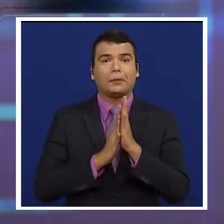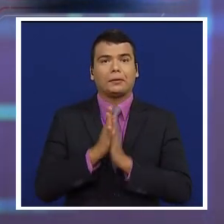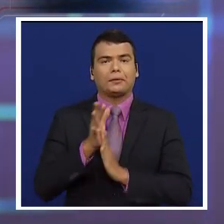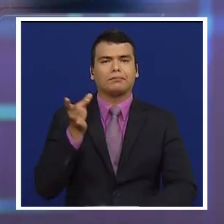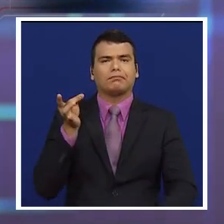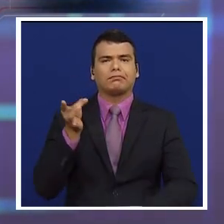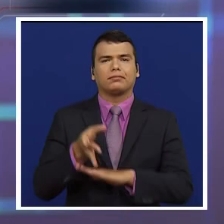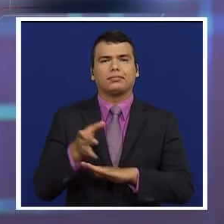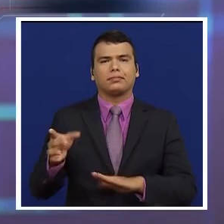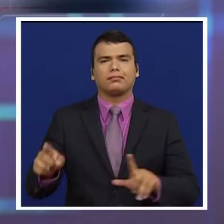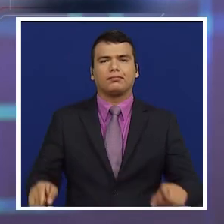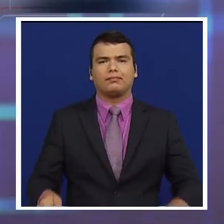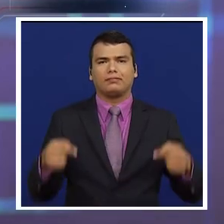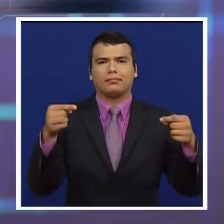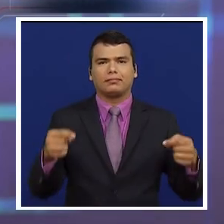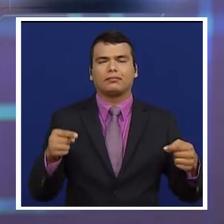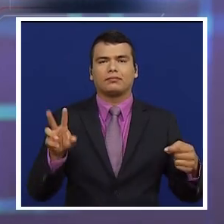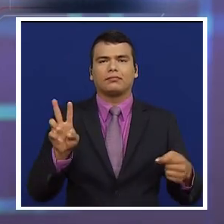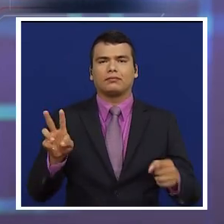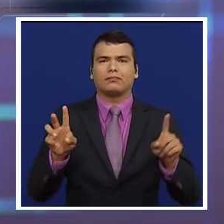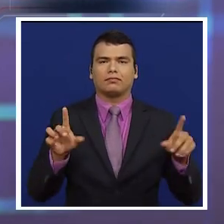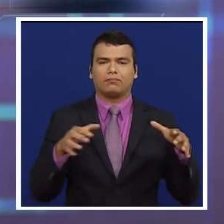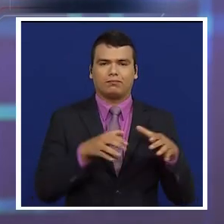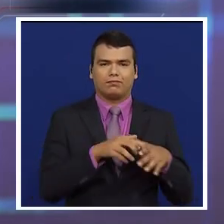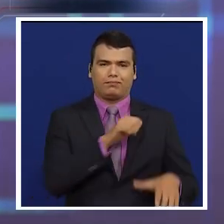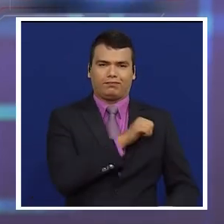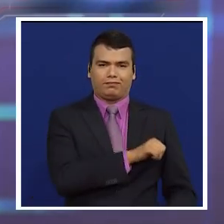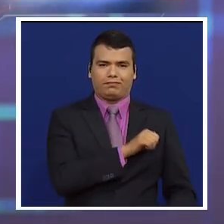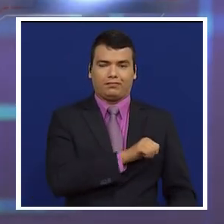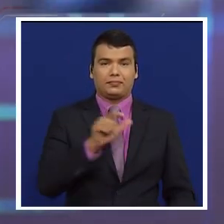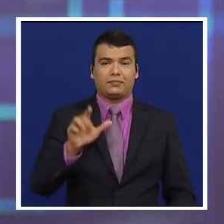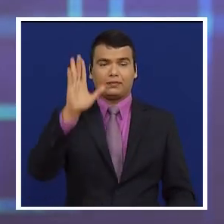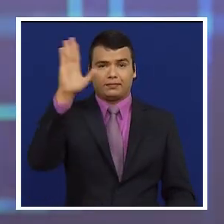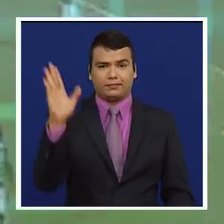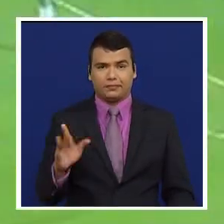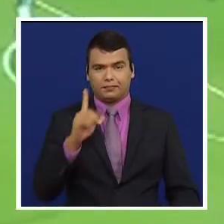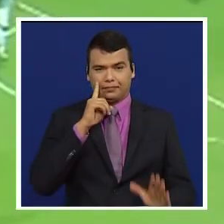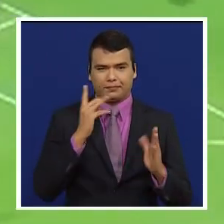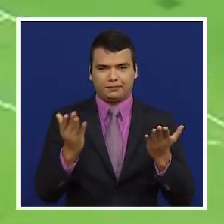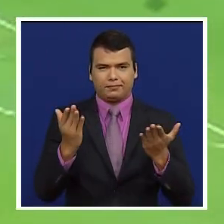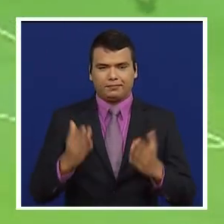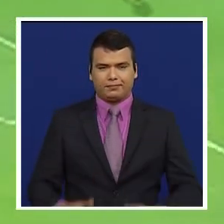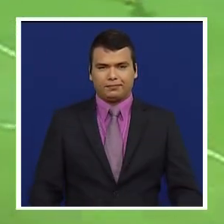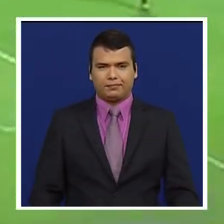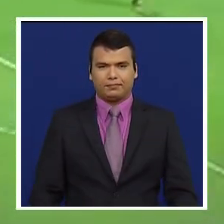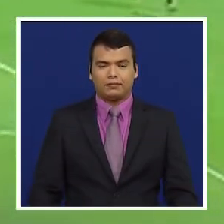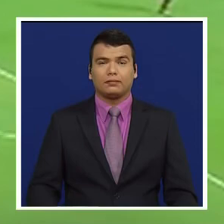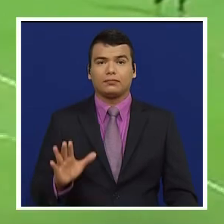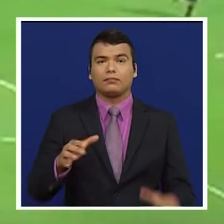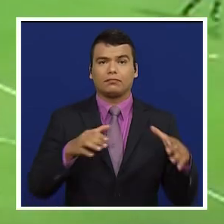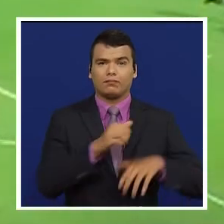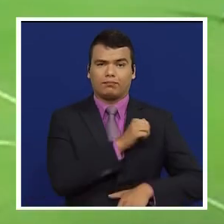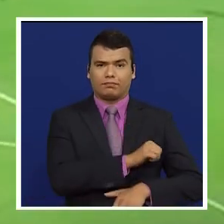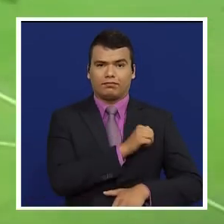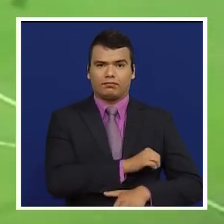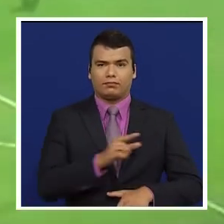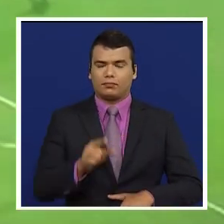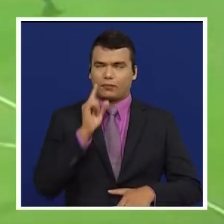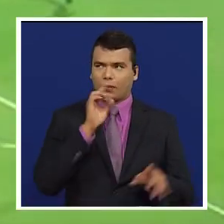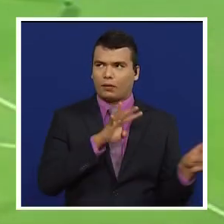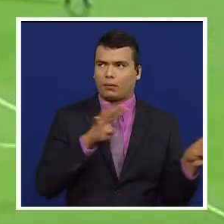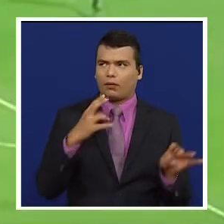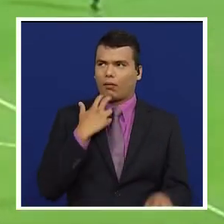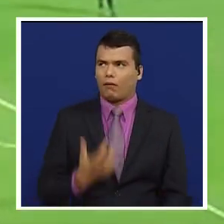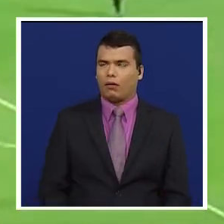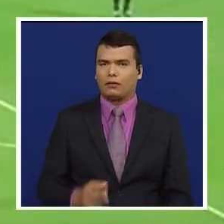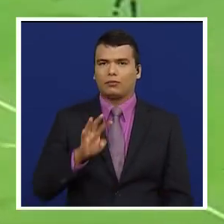en su estadio 2-1 al Sao Paulo de Brasil. Informa Mónica Santa Cruz. Sao Paulo sorprendió a los 9 minutos del primer